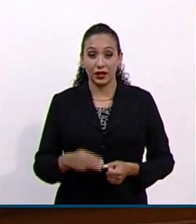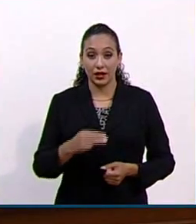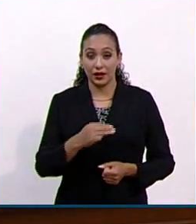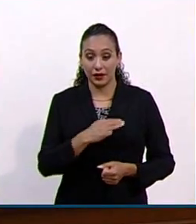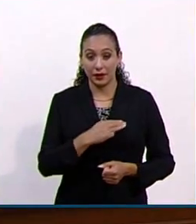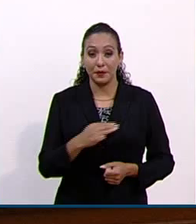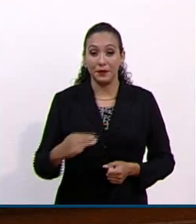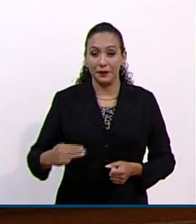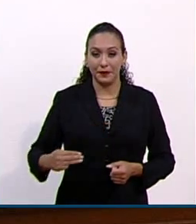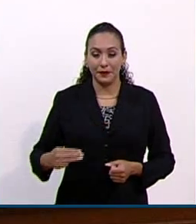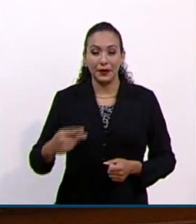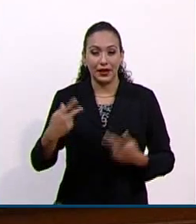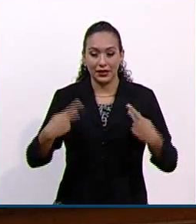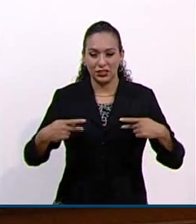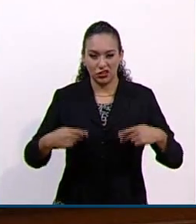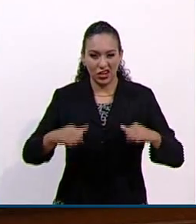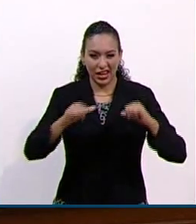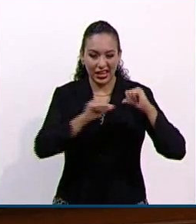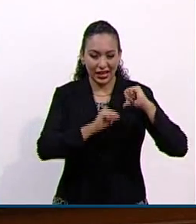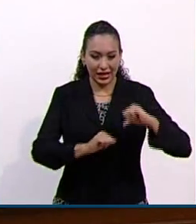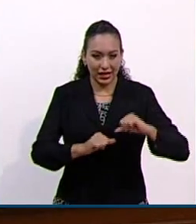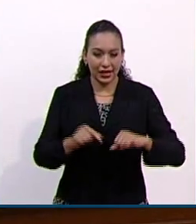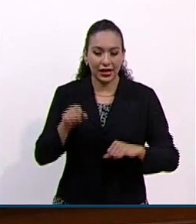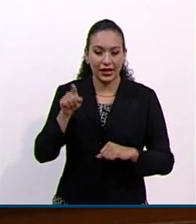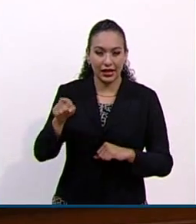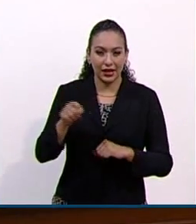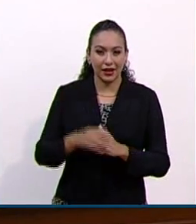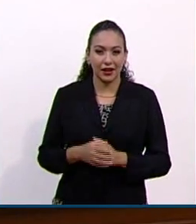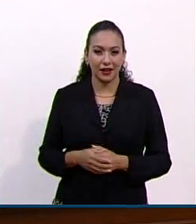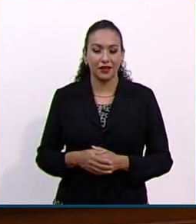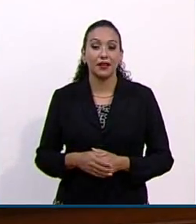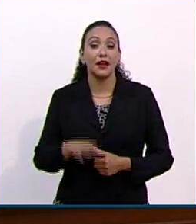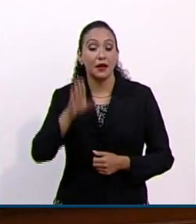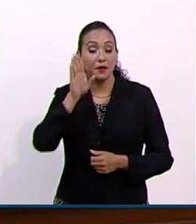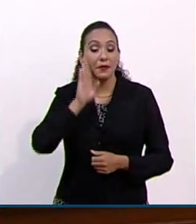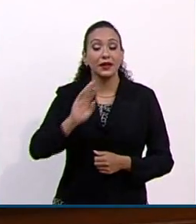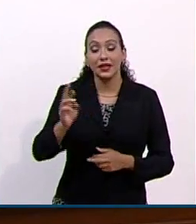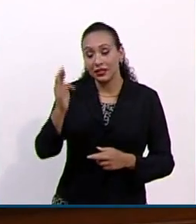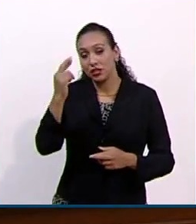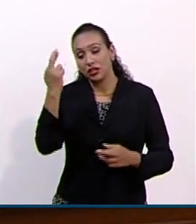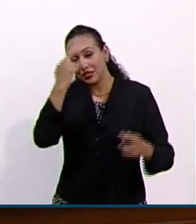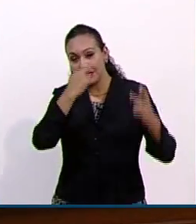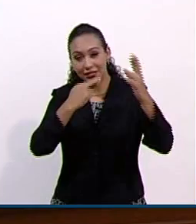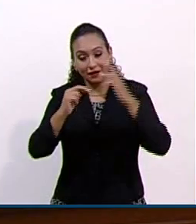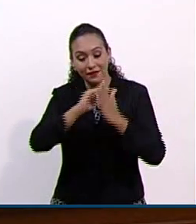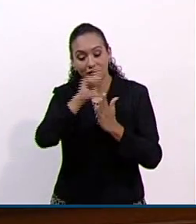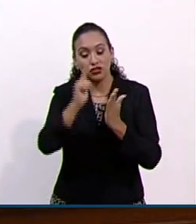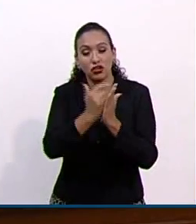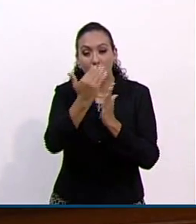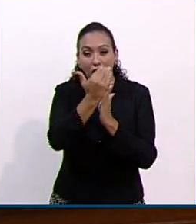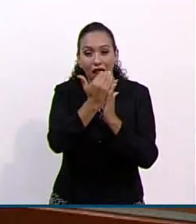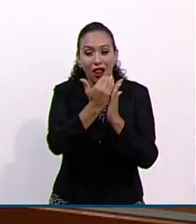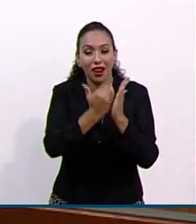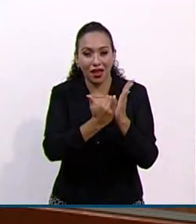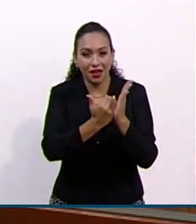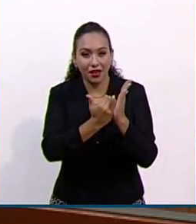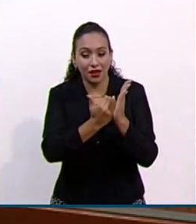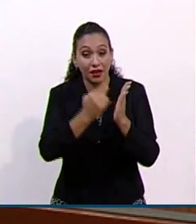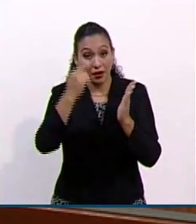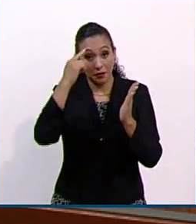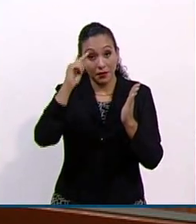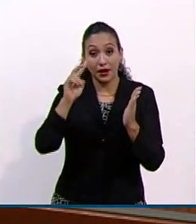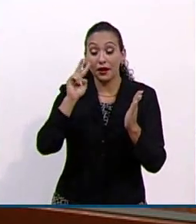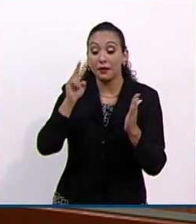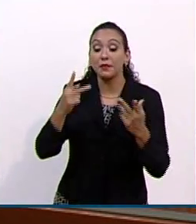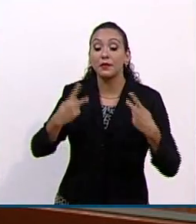ponente propuso declarar constitucionales las disposiciones de la ley que regulan el procedimiento que autoriza a los proveedores de servicios